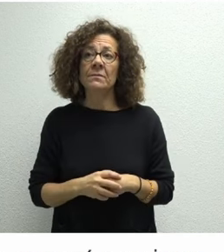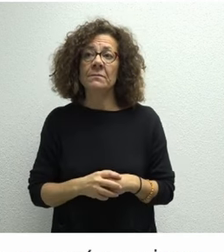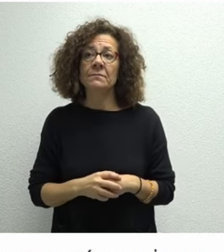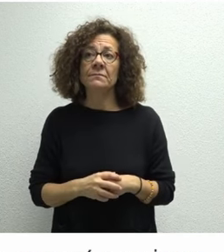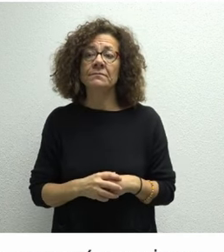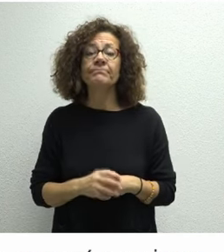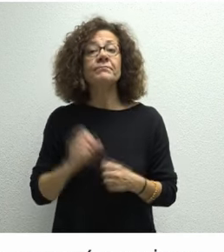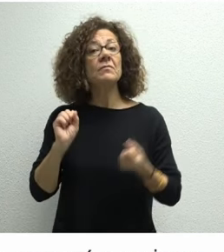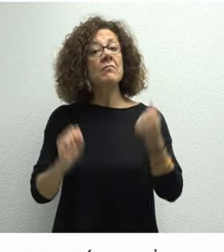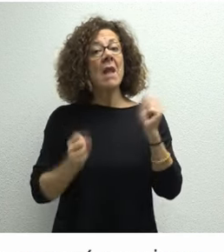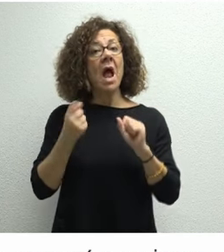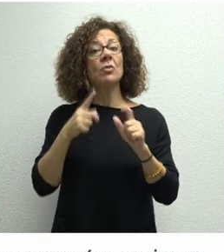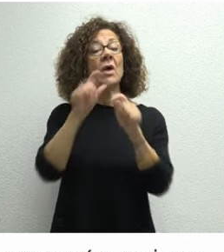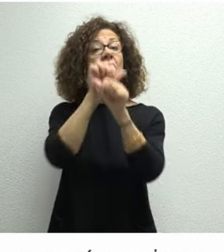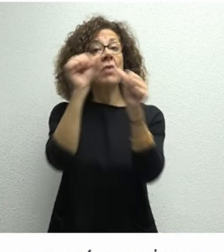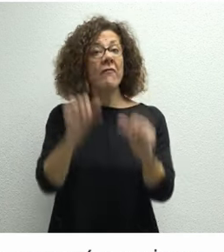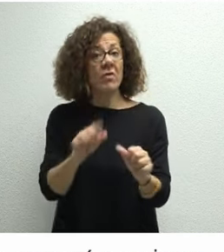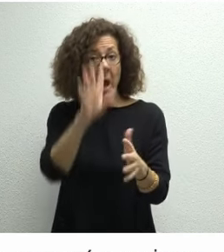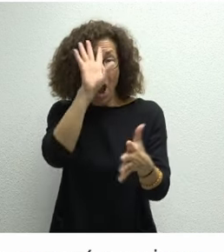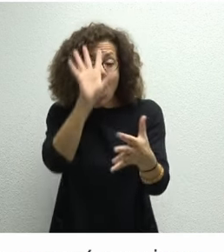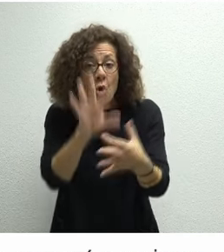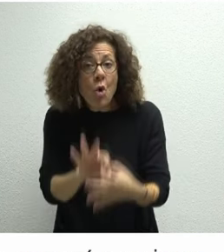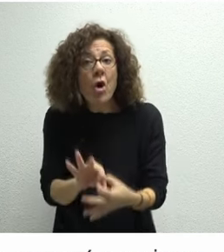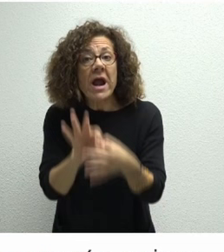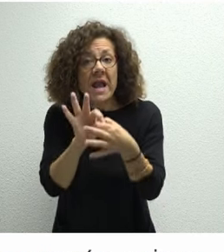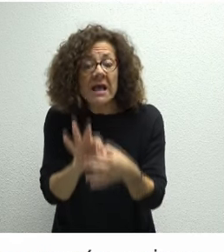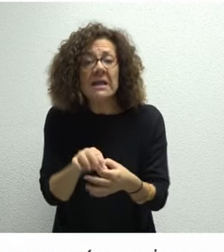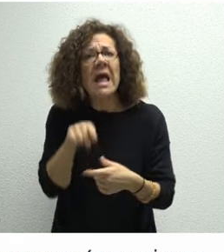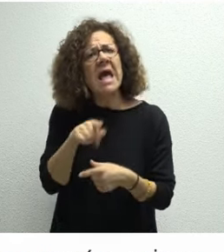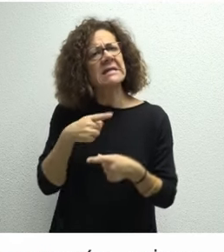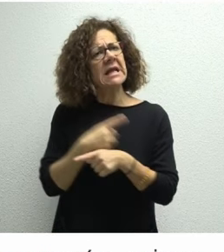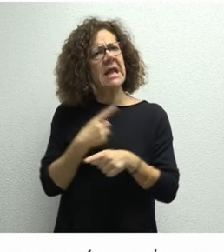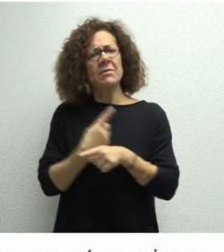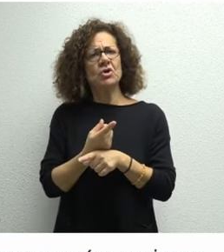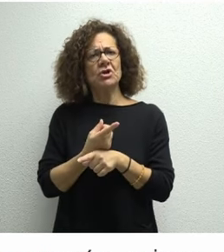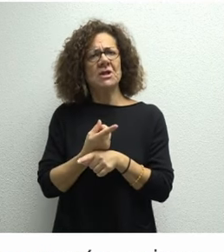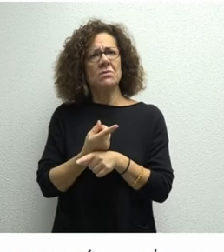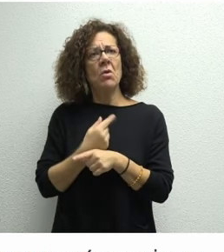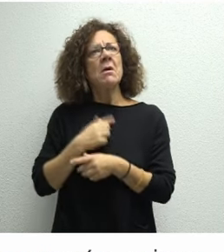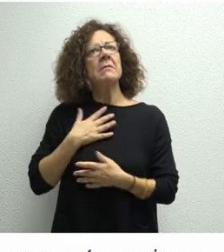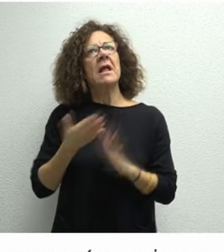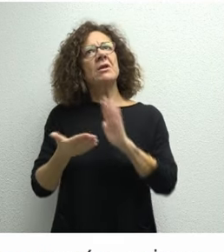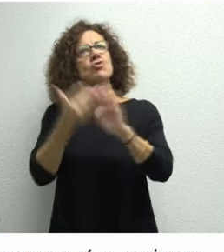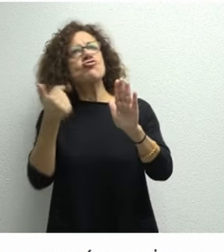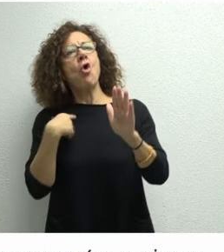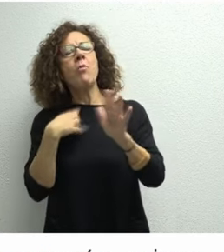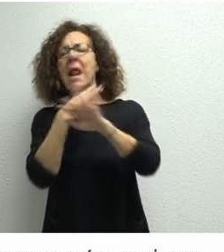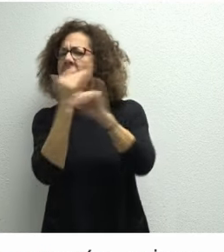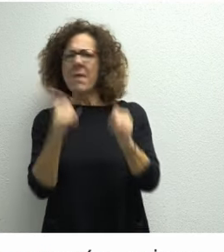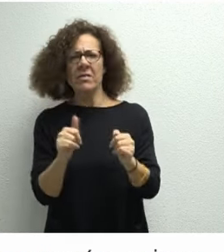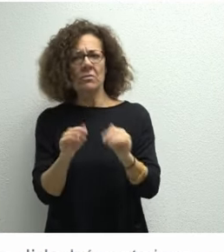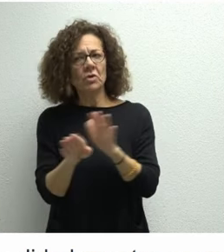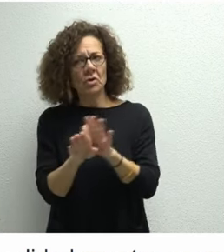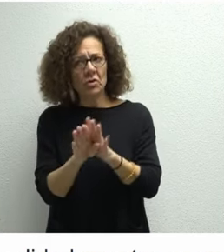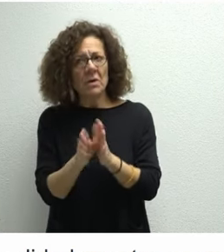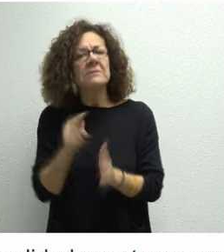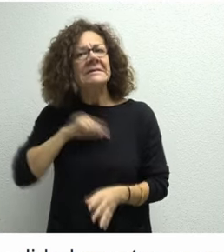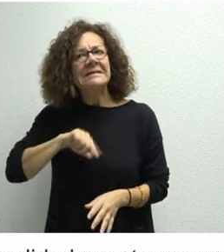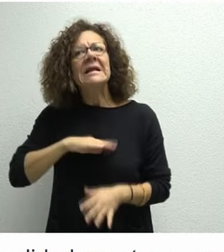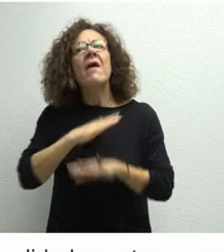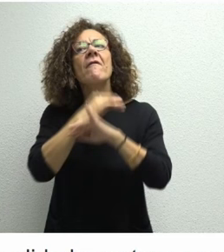actúa de una manera coherente ese nerviosismo no le quita la paz y por lo tanto está